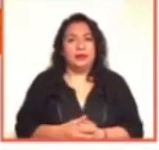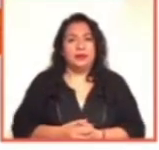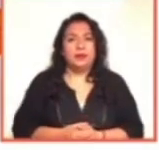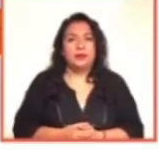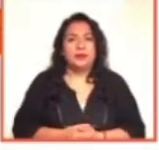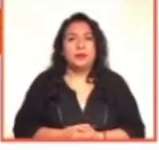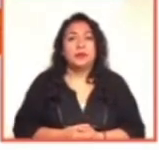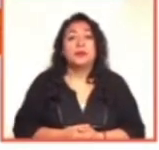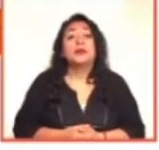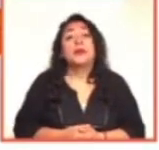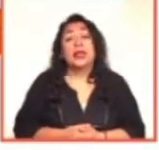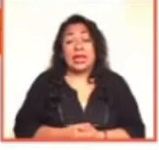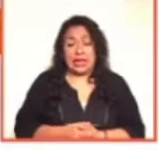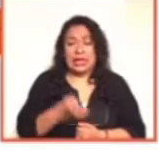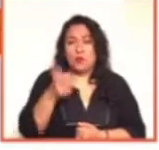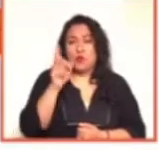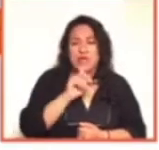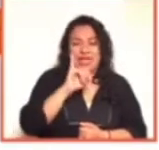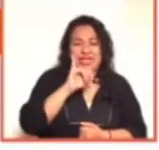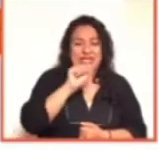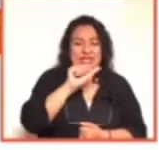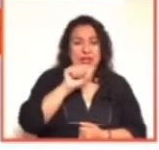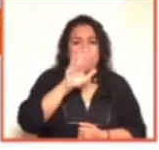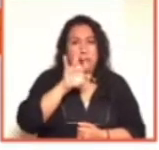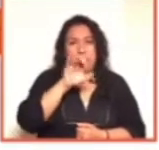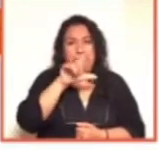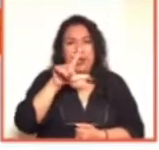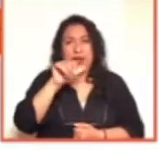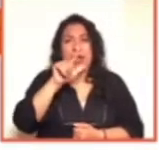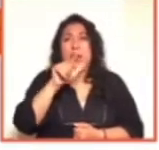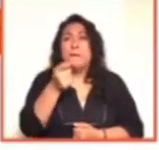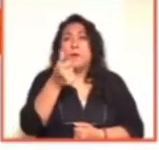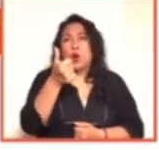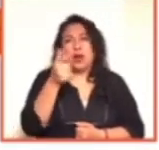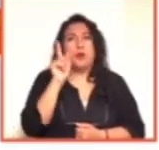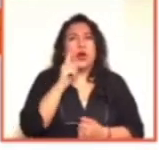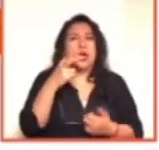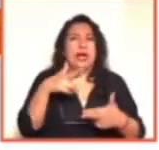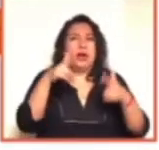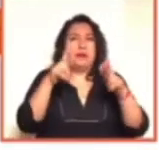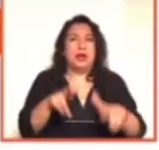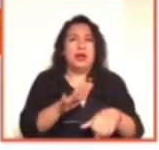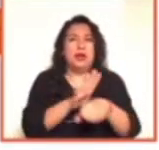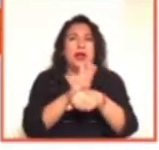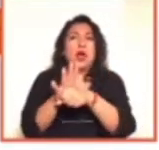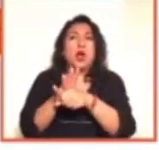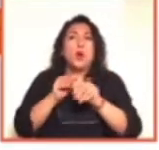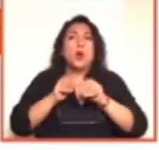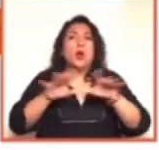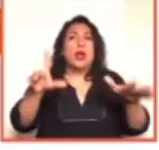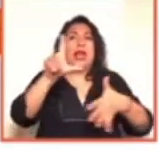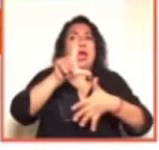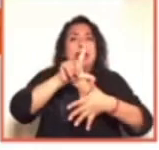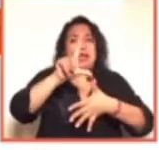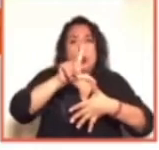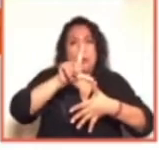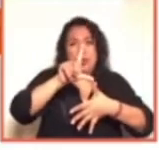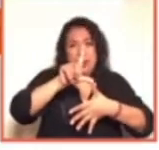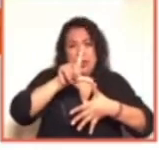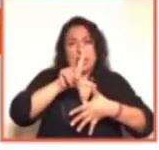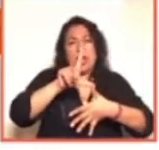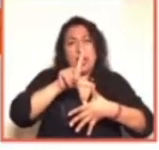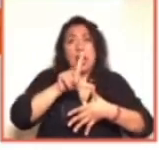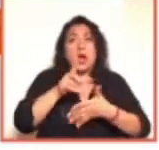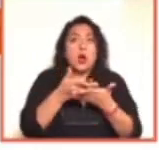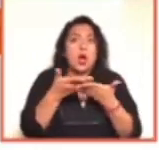Bueno, justamente Isabel Allende ha sido de las pocas mujeres representantes del llamado boom latinoamericano que, pues bueno, ahora ya se